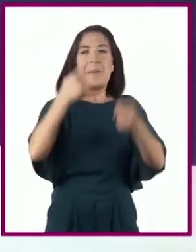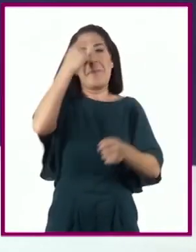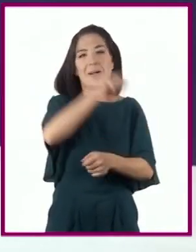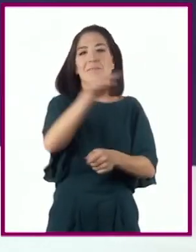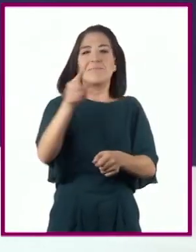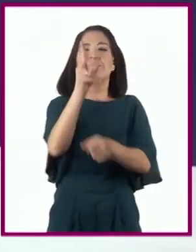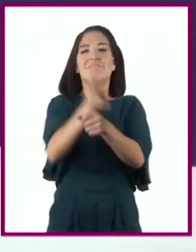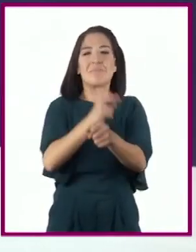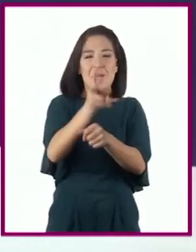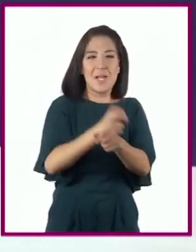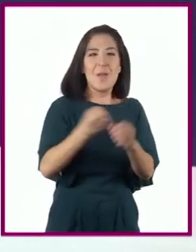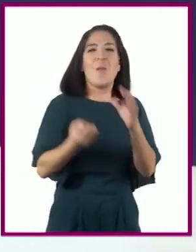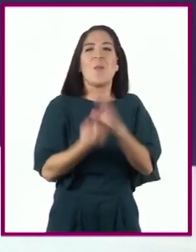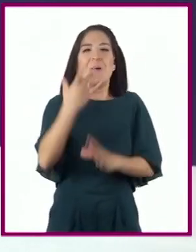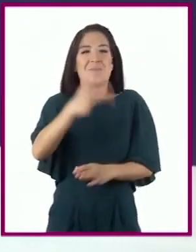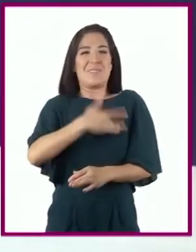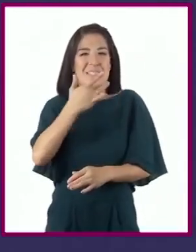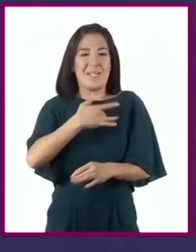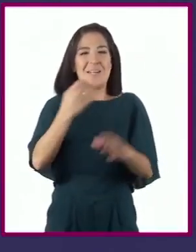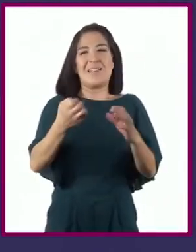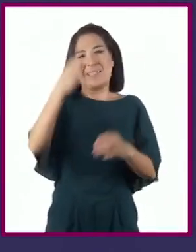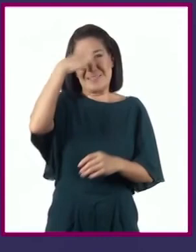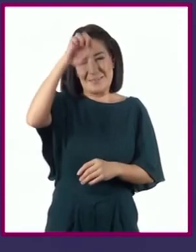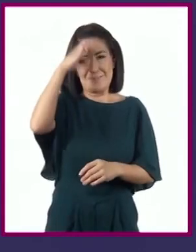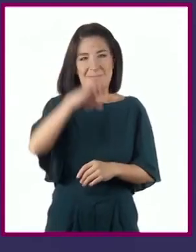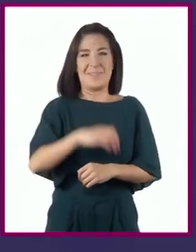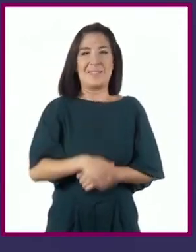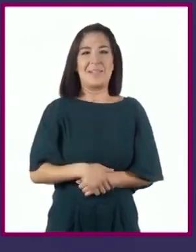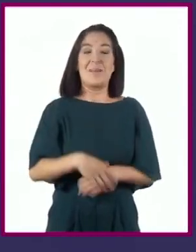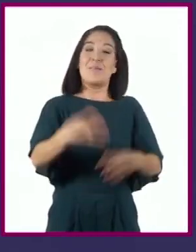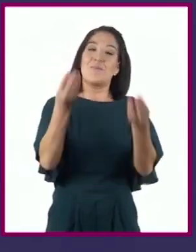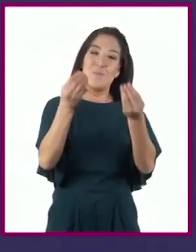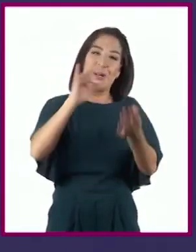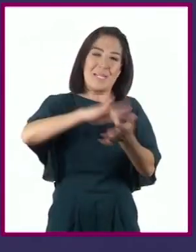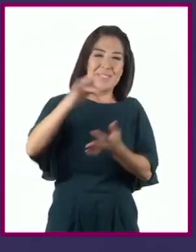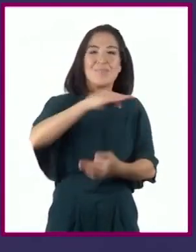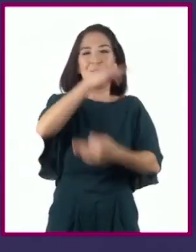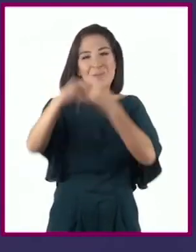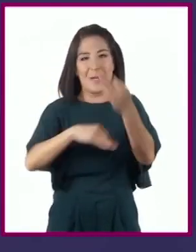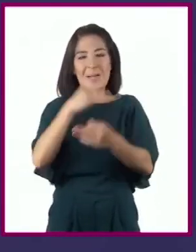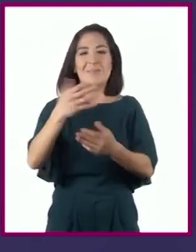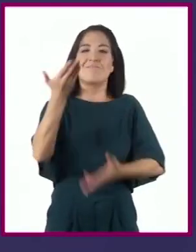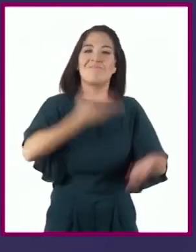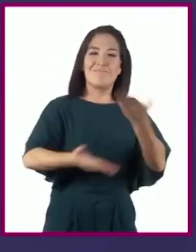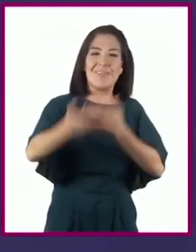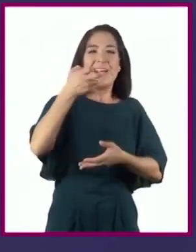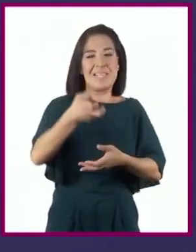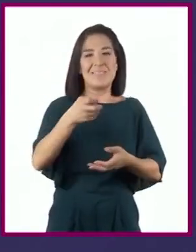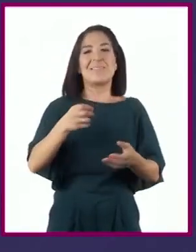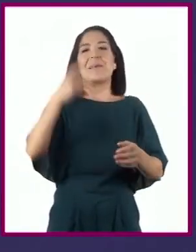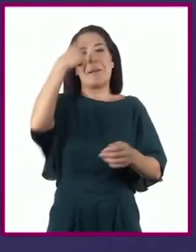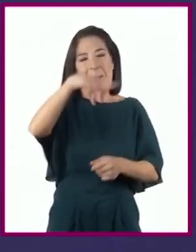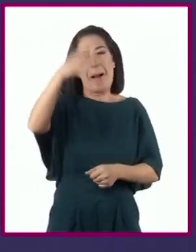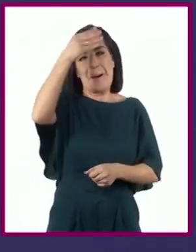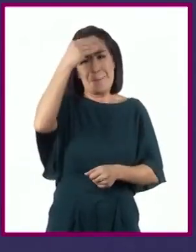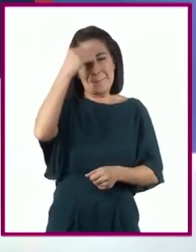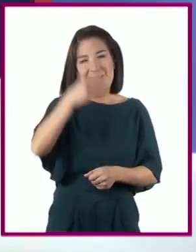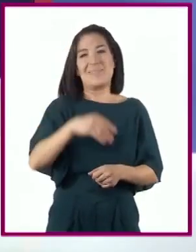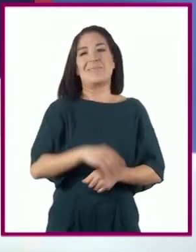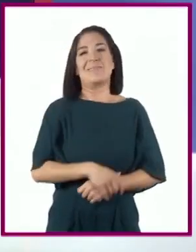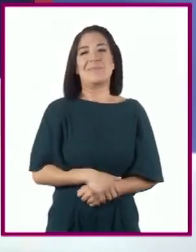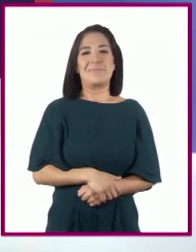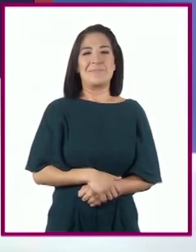a otros a vivir nuevas experiencias. Muchas gracias a todos por compartir un momento más de aprendizaje.